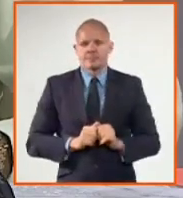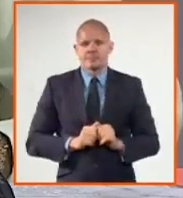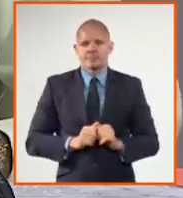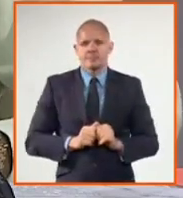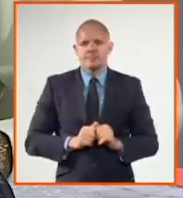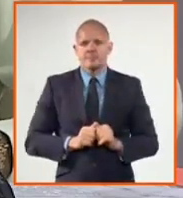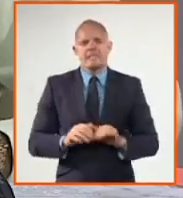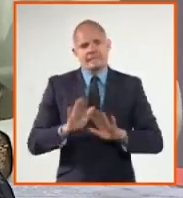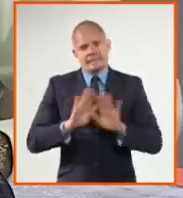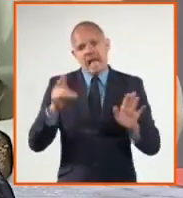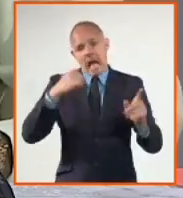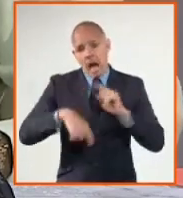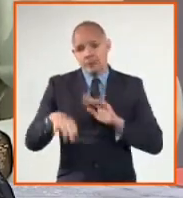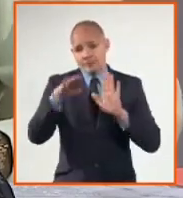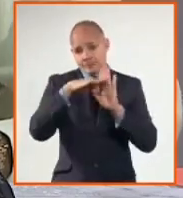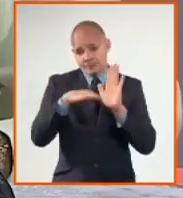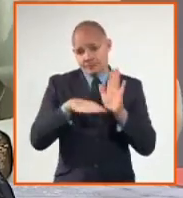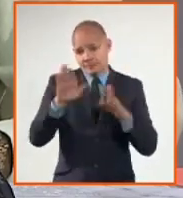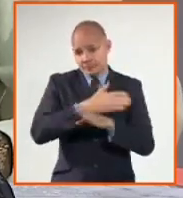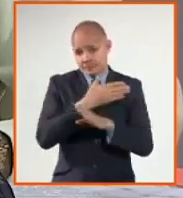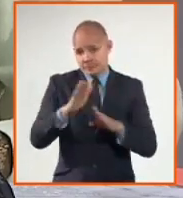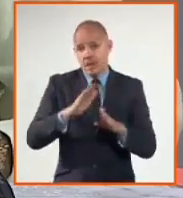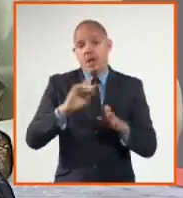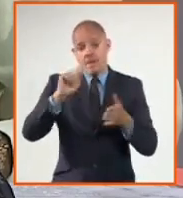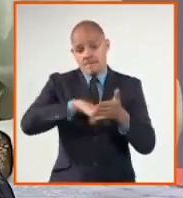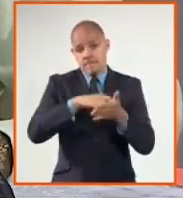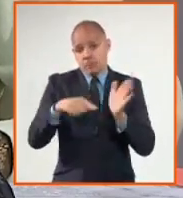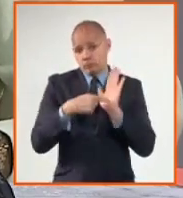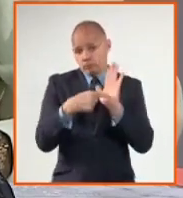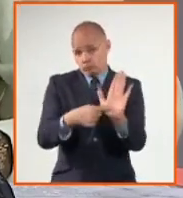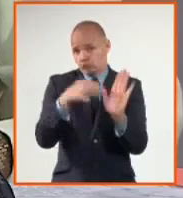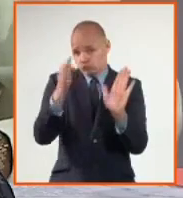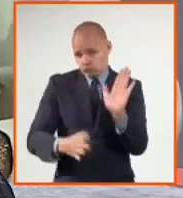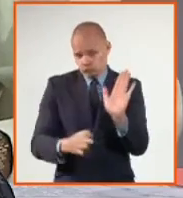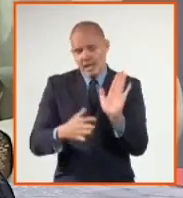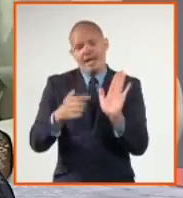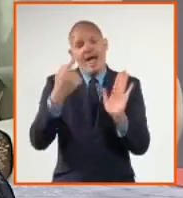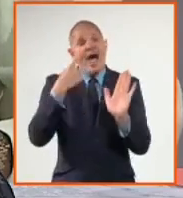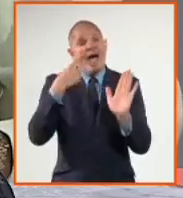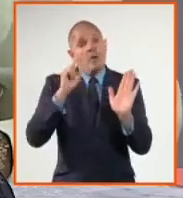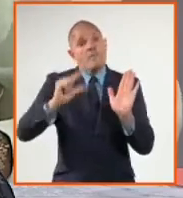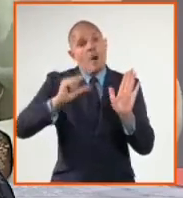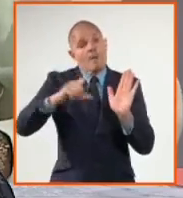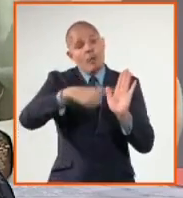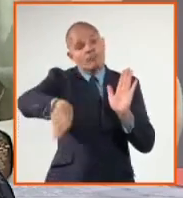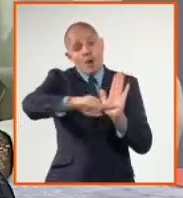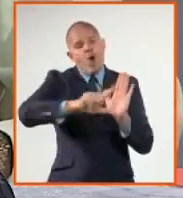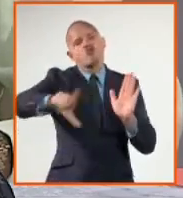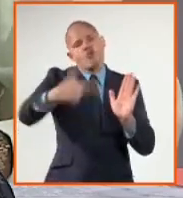estamos que se ven hoy en el dentro del programa que está de reducción de la demanda que tenemos hoy establecido en el país